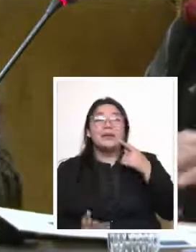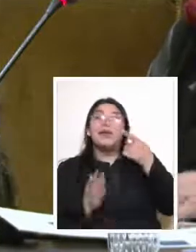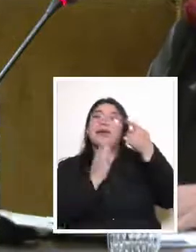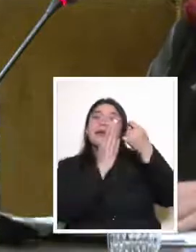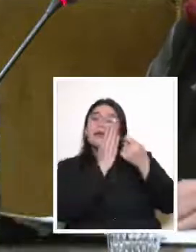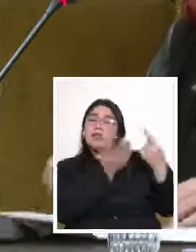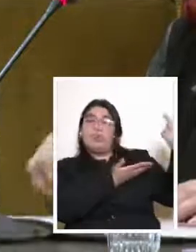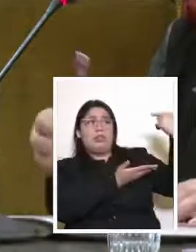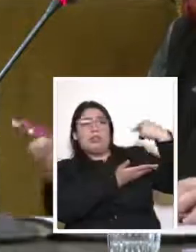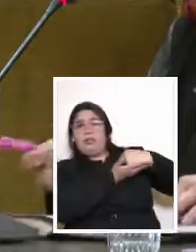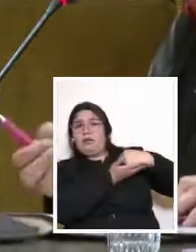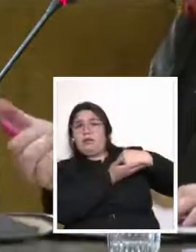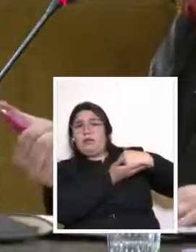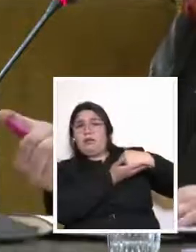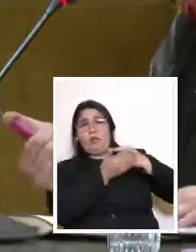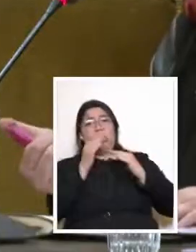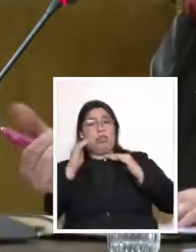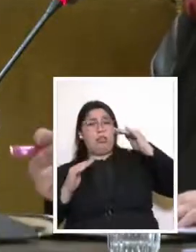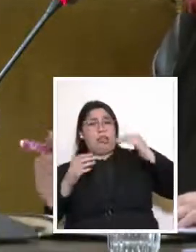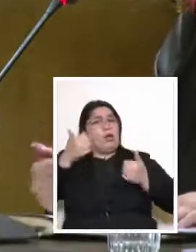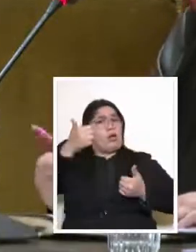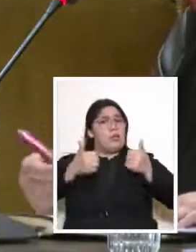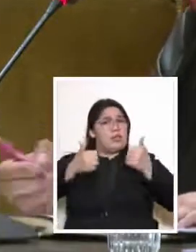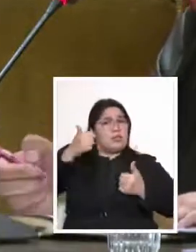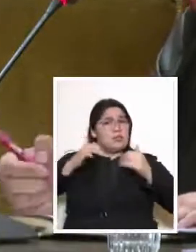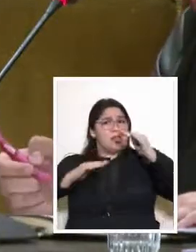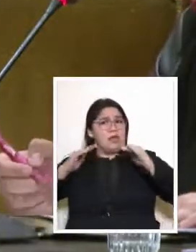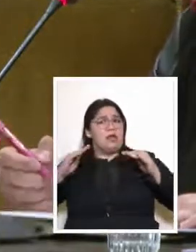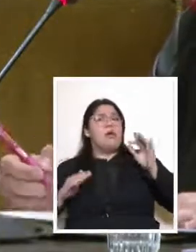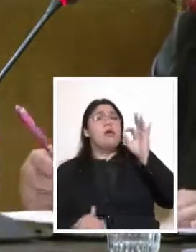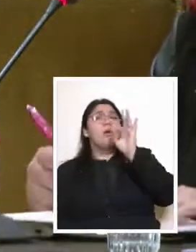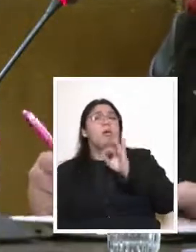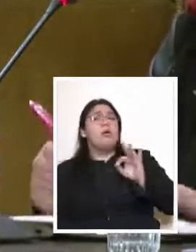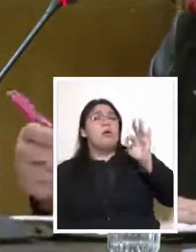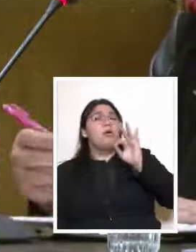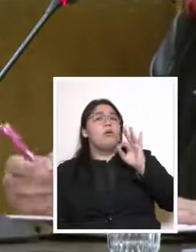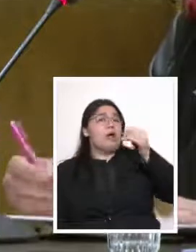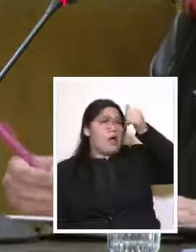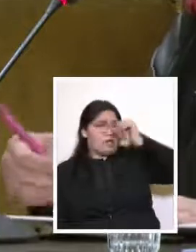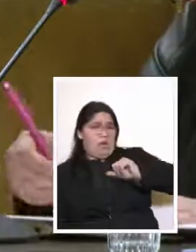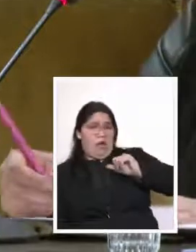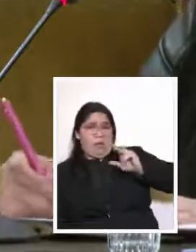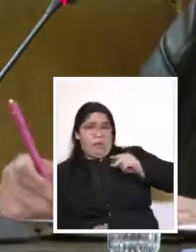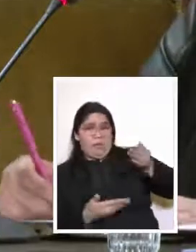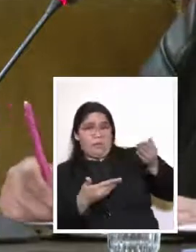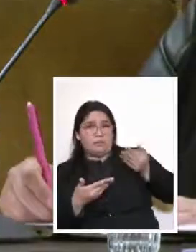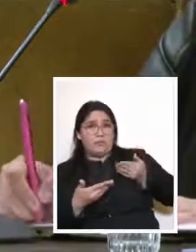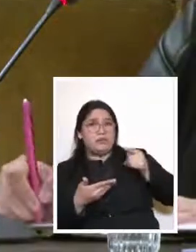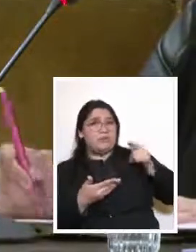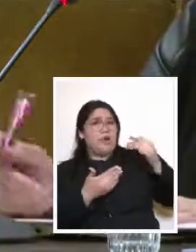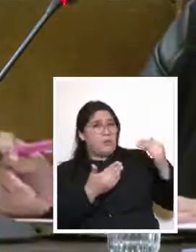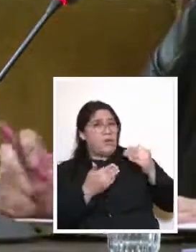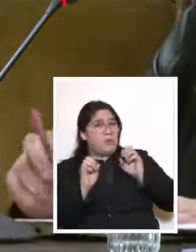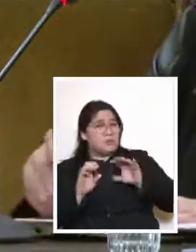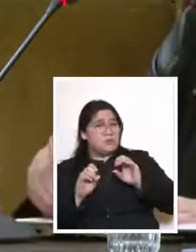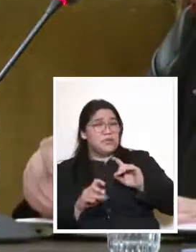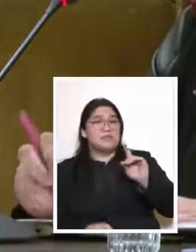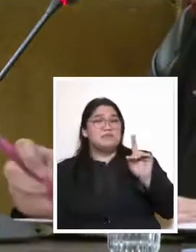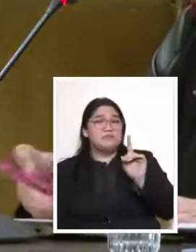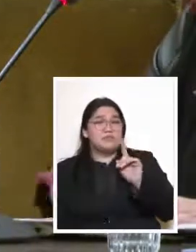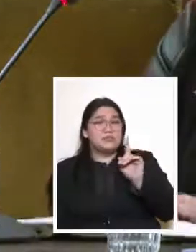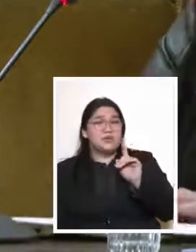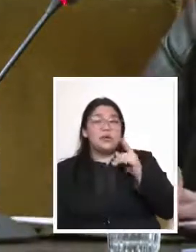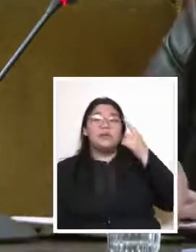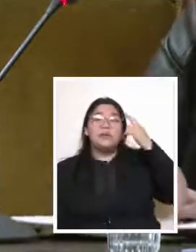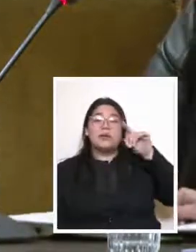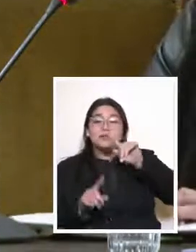para hacer ranking y promover el mercado o sancionar y premiar no es la que apoya el aprendizaje? Pero ¿cuál es esa evaluación